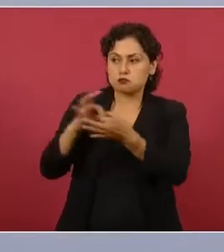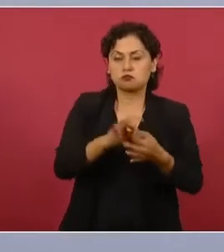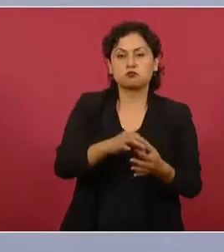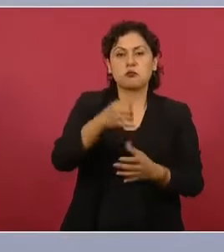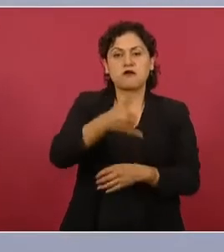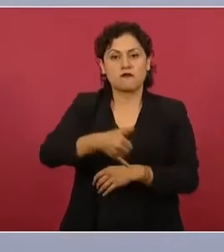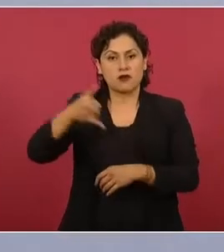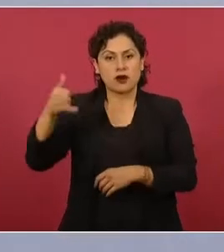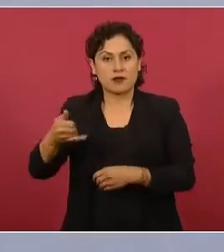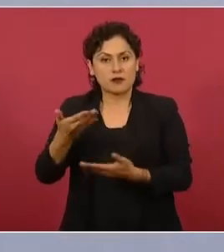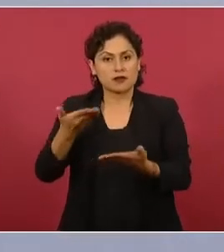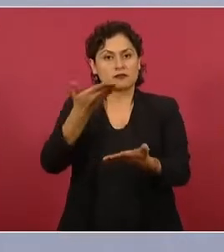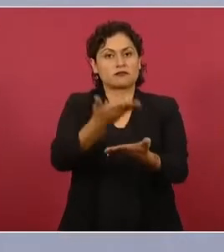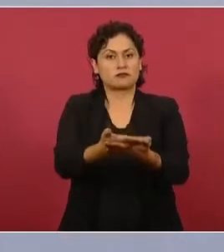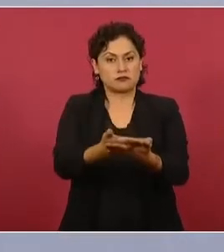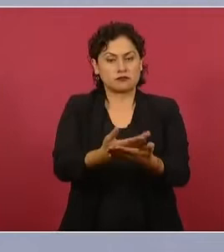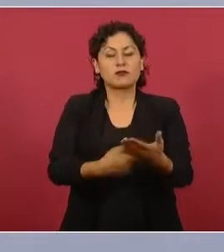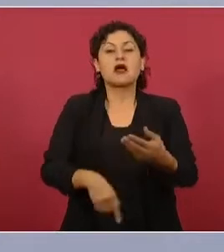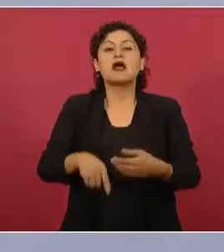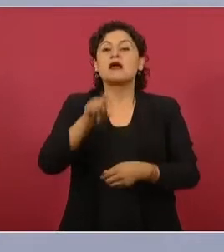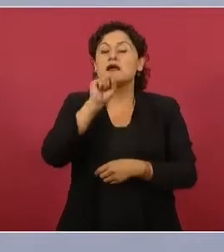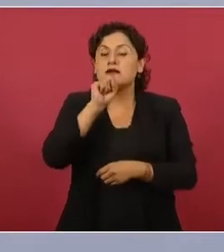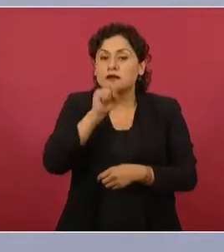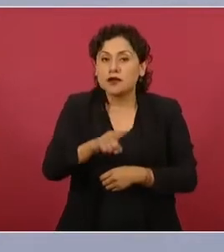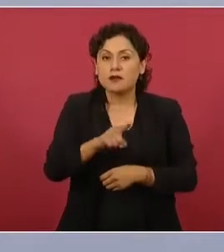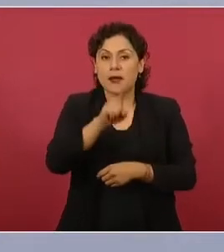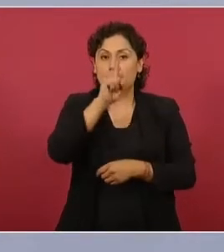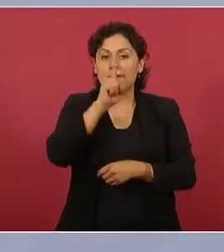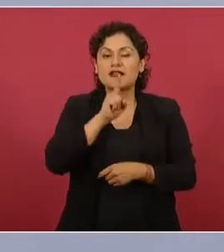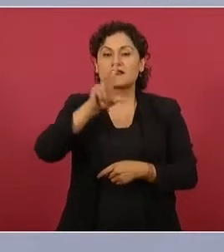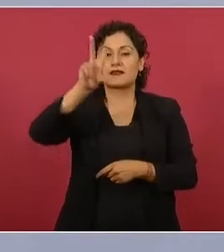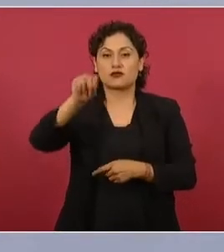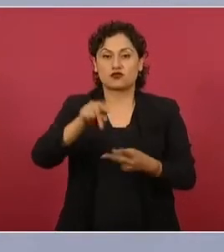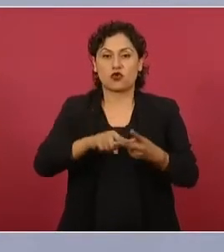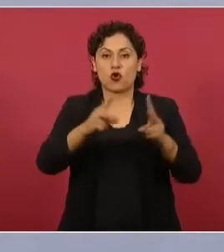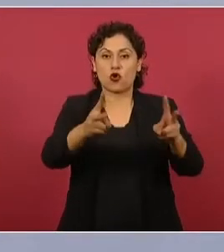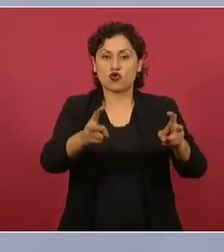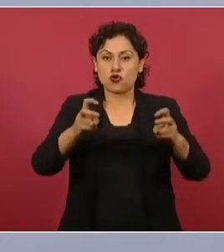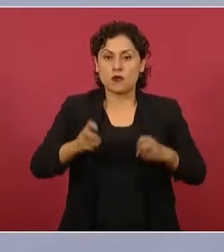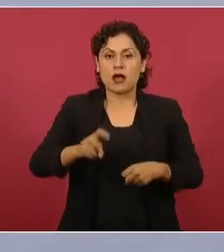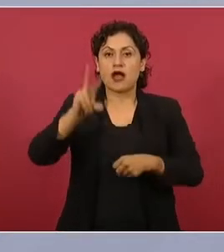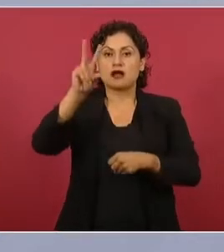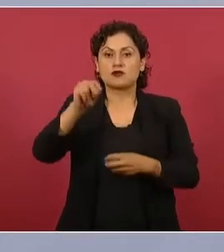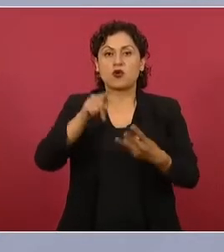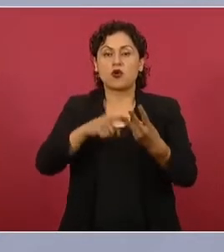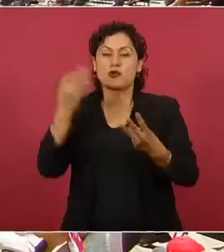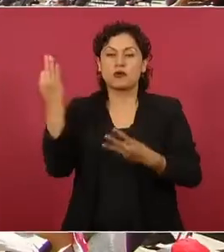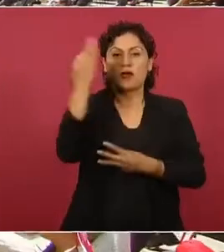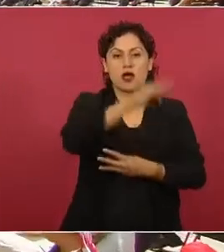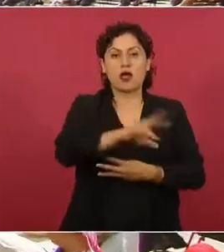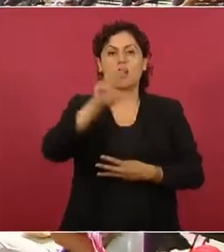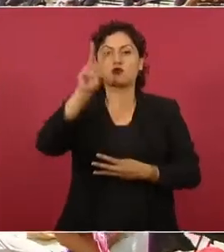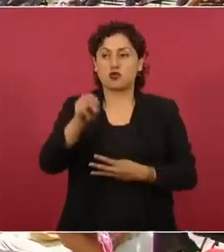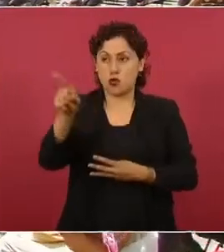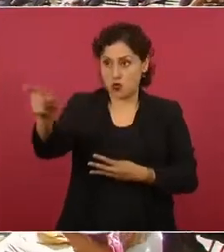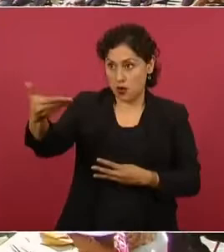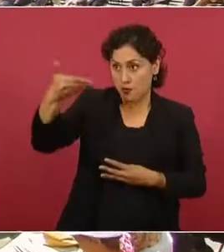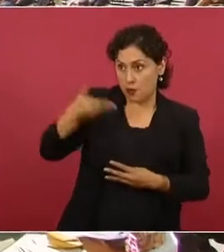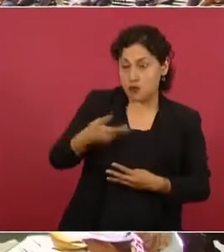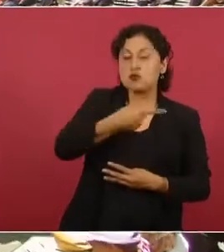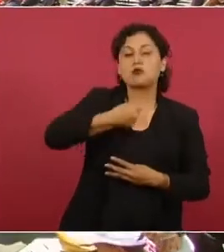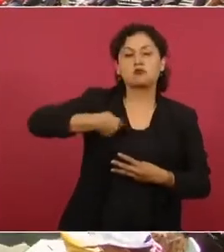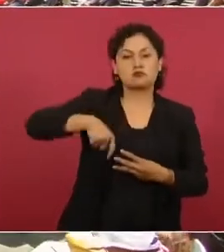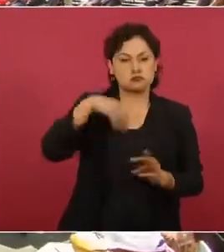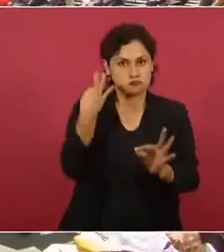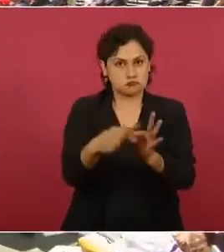No mentir, no robar y no traicionar al pueblo. Así nos lo pidió usted, señor presidente, y así lo estamos haciendo. No nos